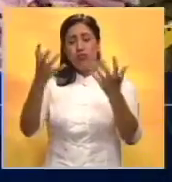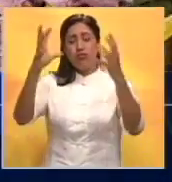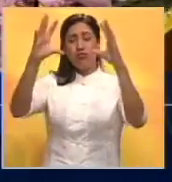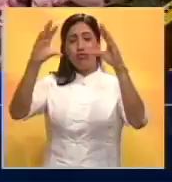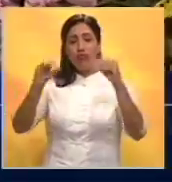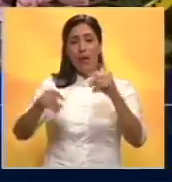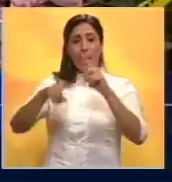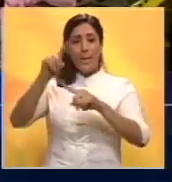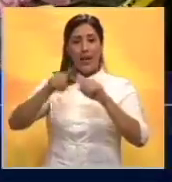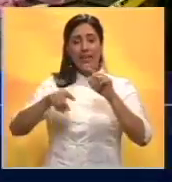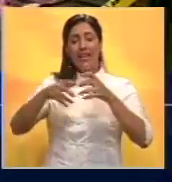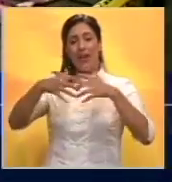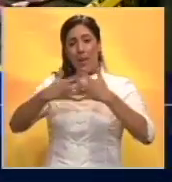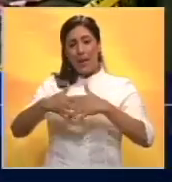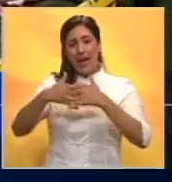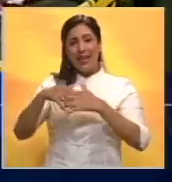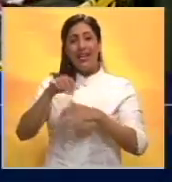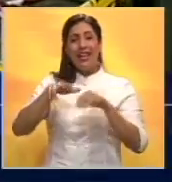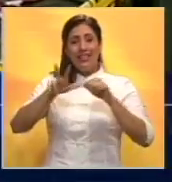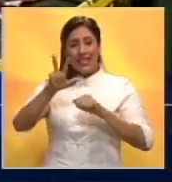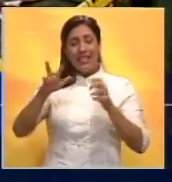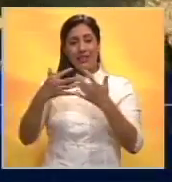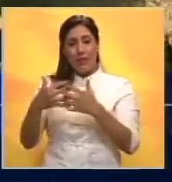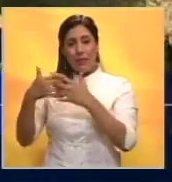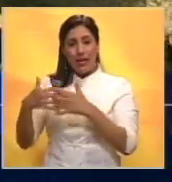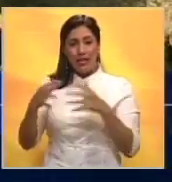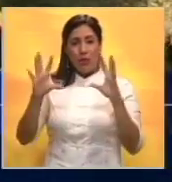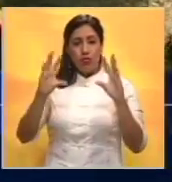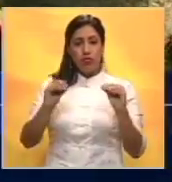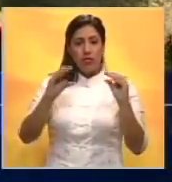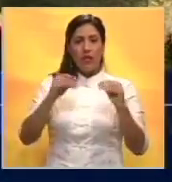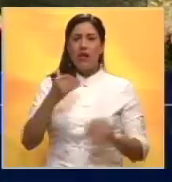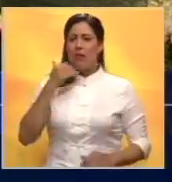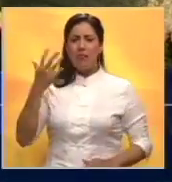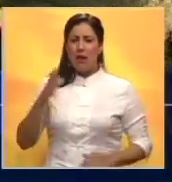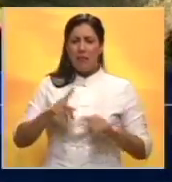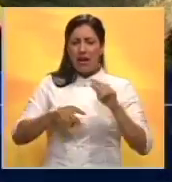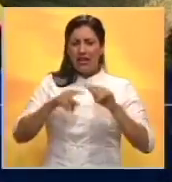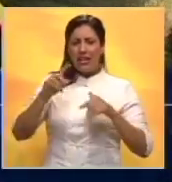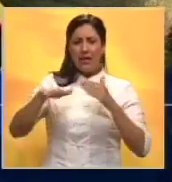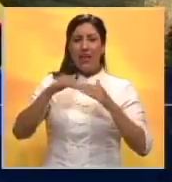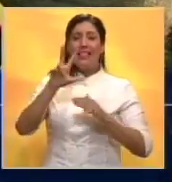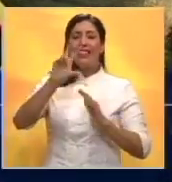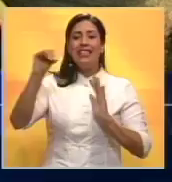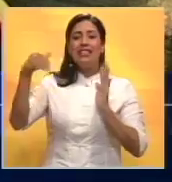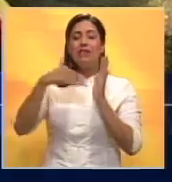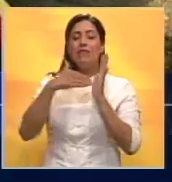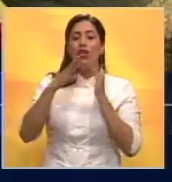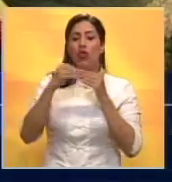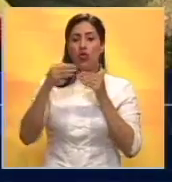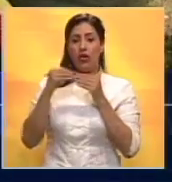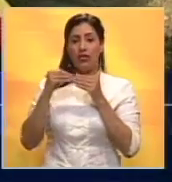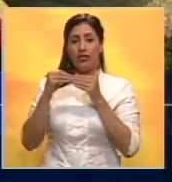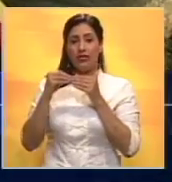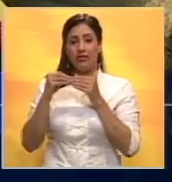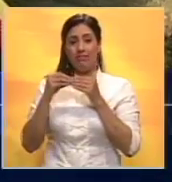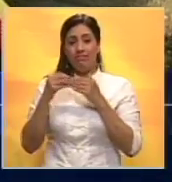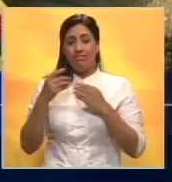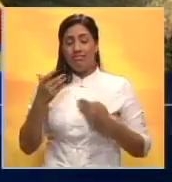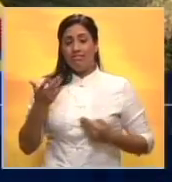materia prima y maquinaria de las tres empresas en puro papel nada más hay 300,000